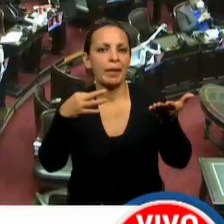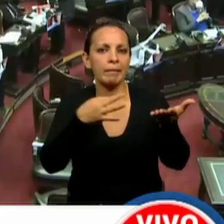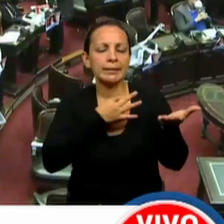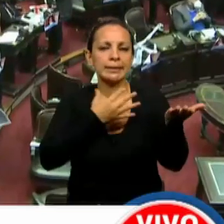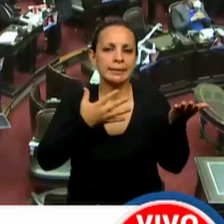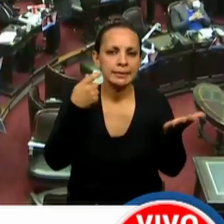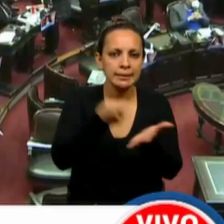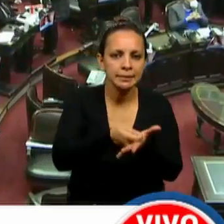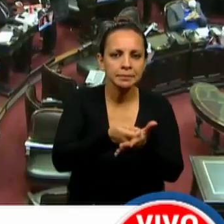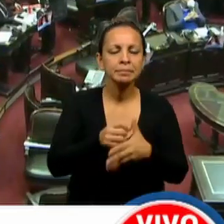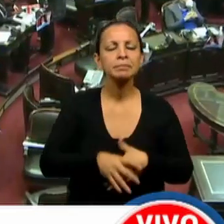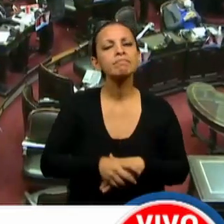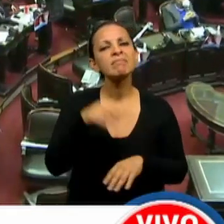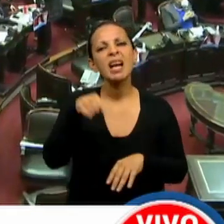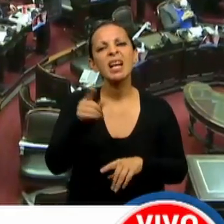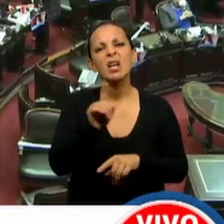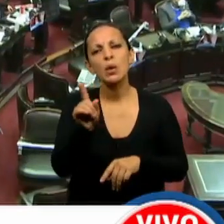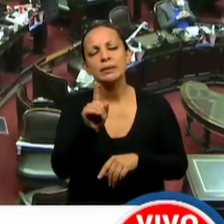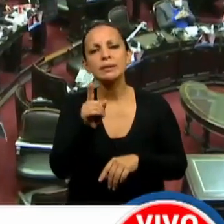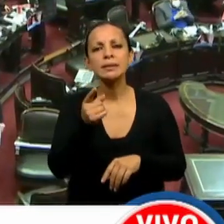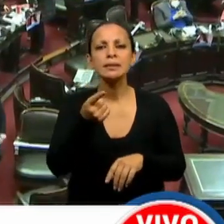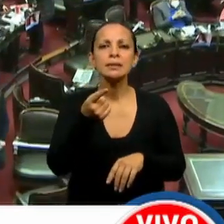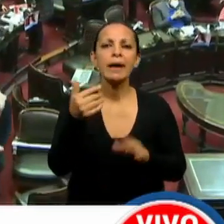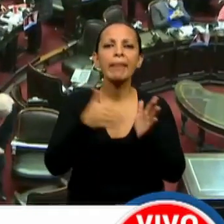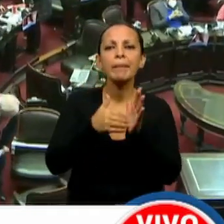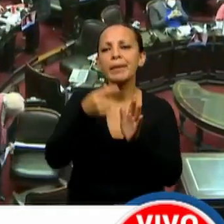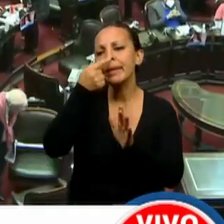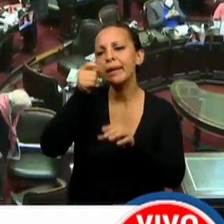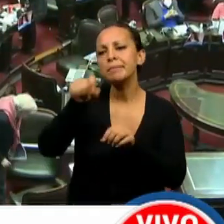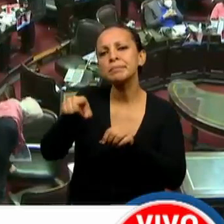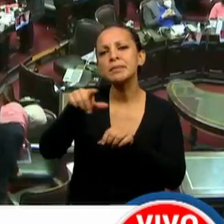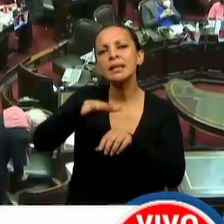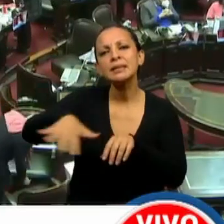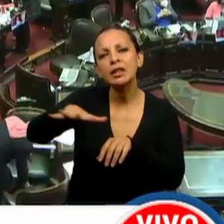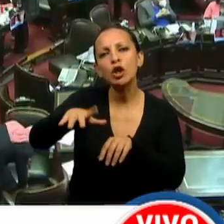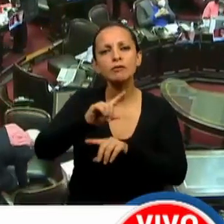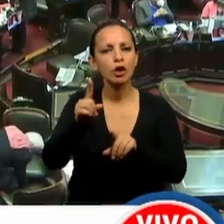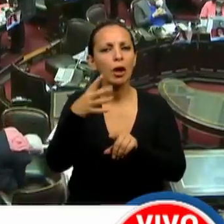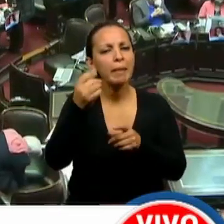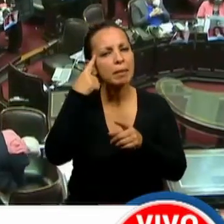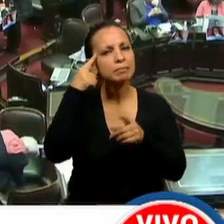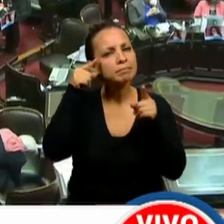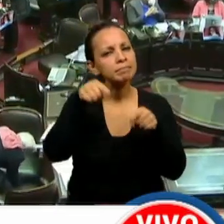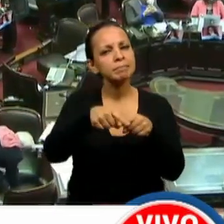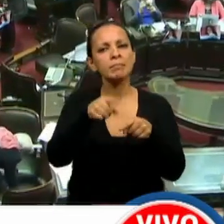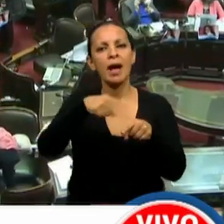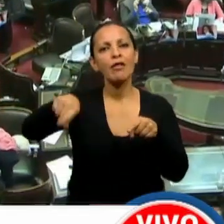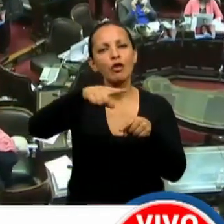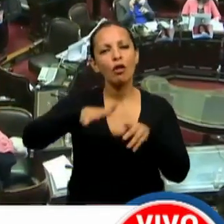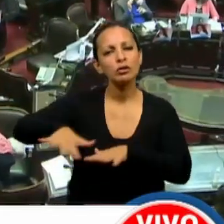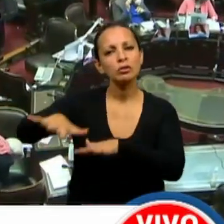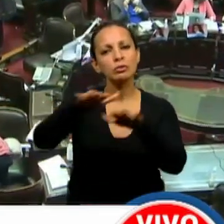trata aquí de intereses sectoriales, sino del bien común. Sabemos que no